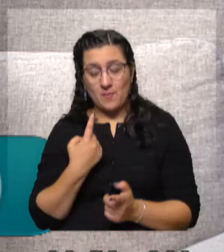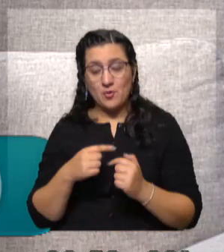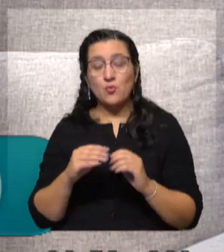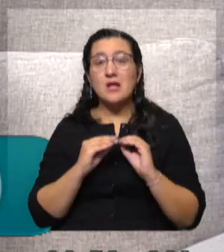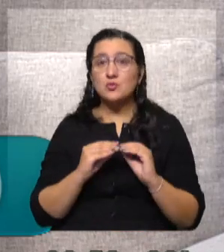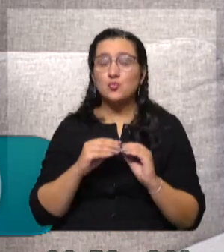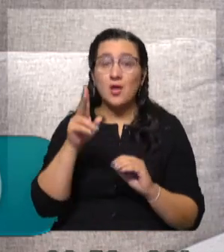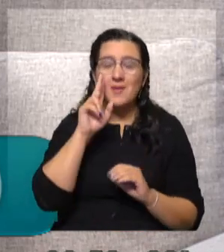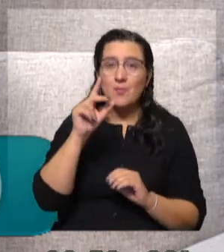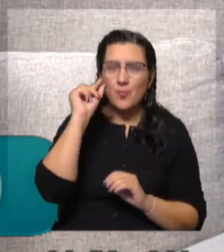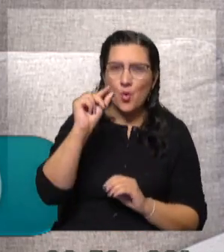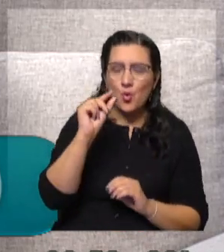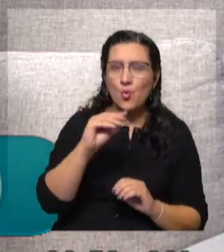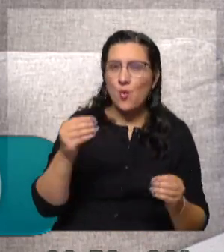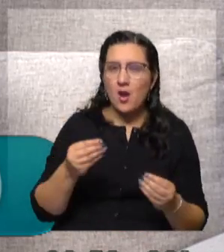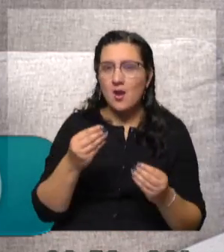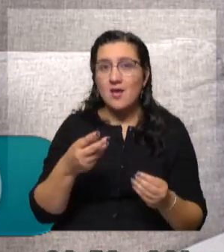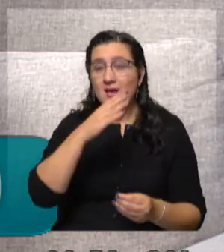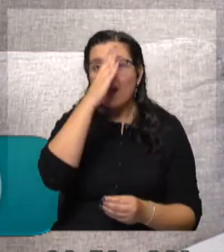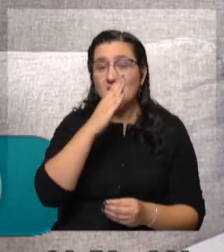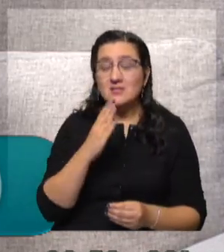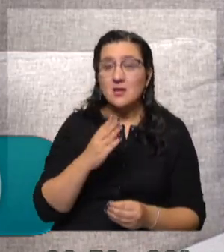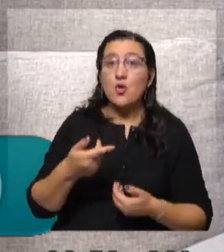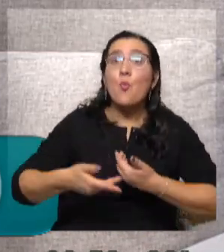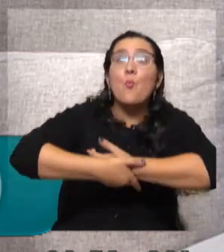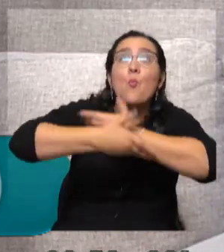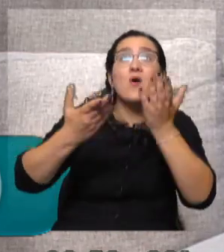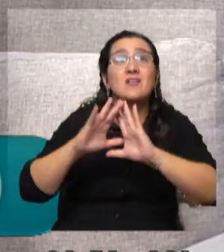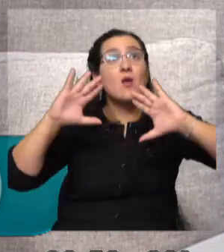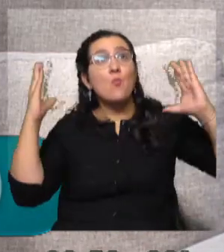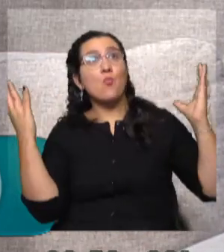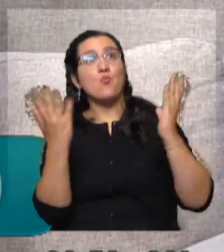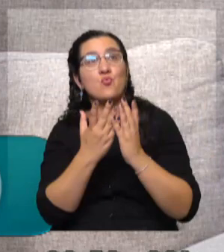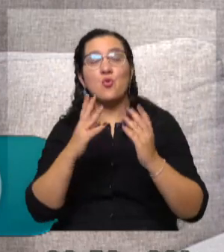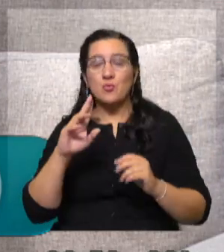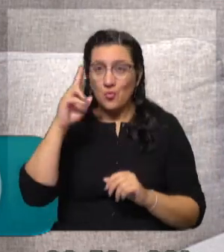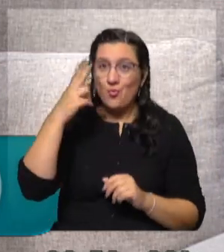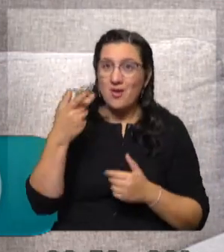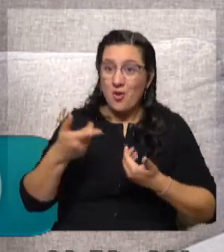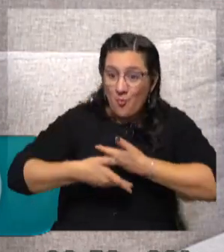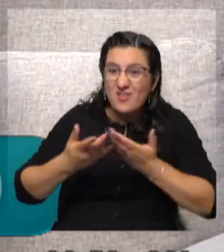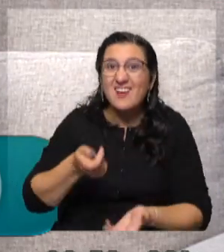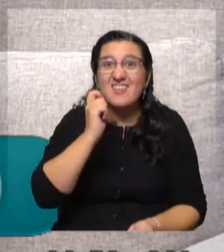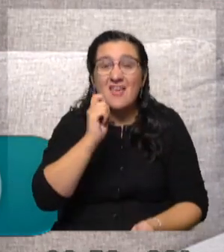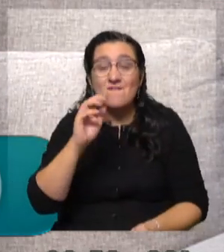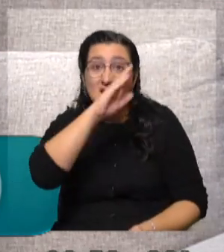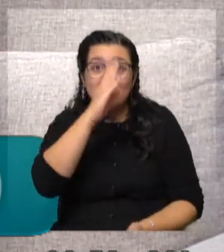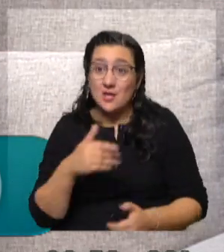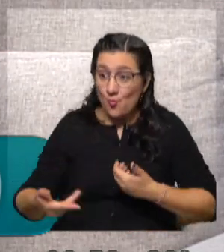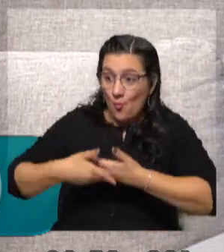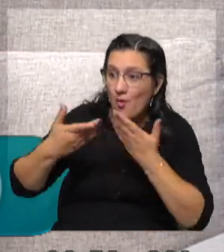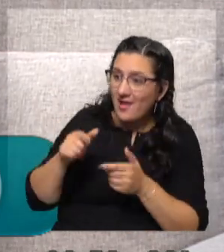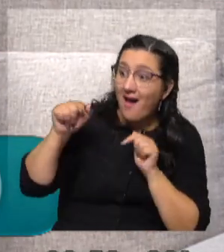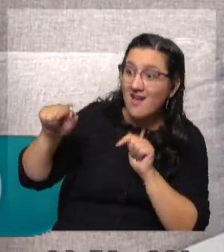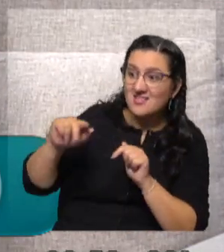que miramos poco es que Brasil nos pone en el mundo pone a la región en el mundo pone a Uruguay en el mundo